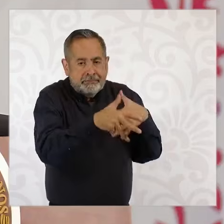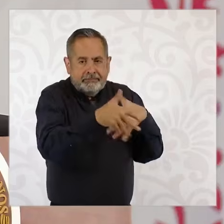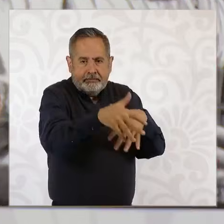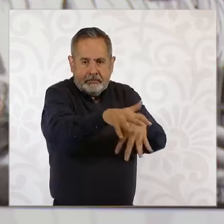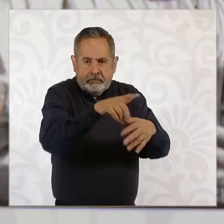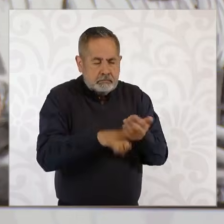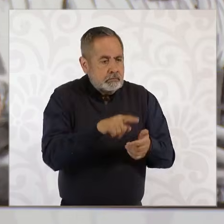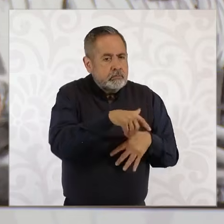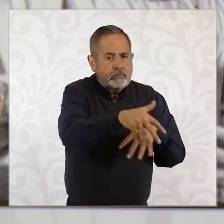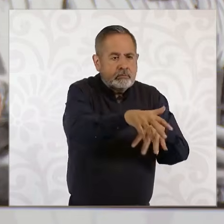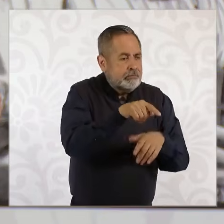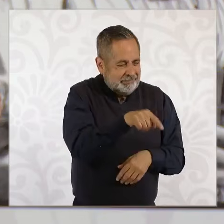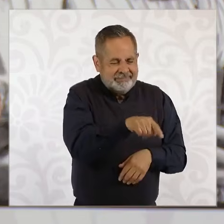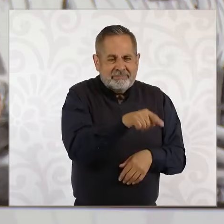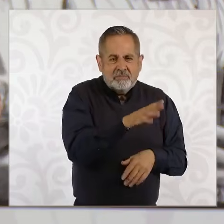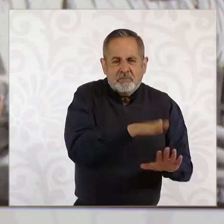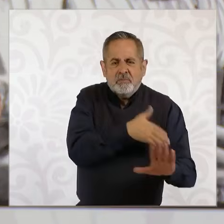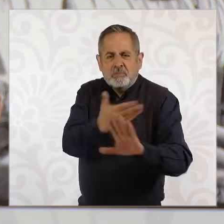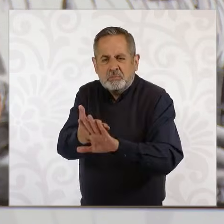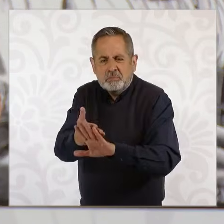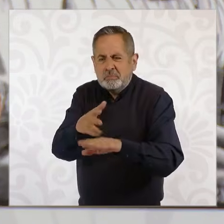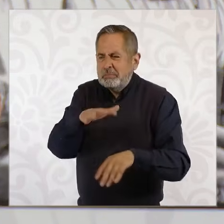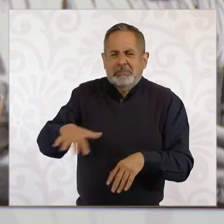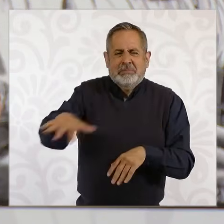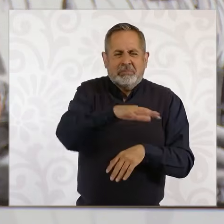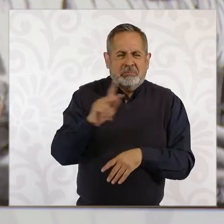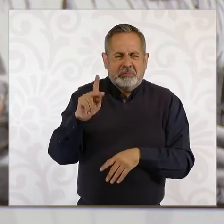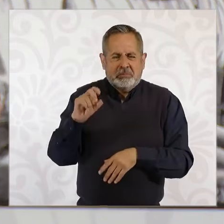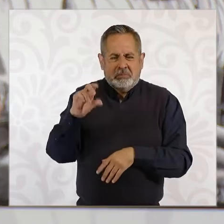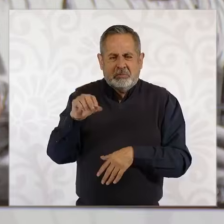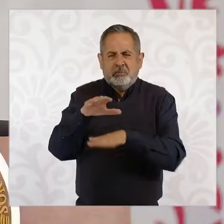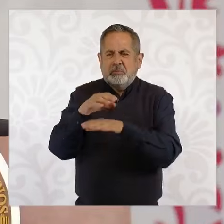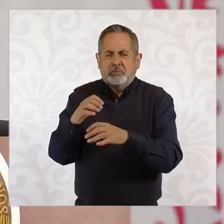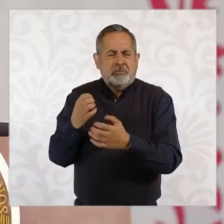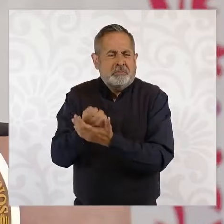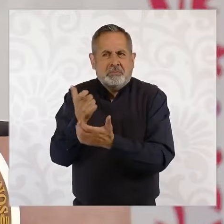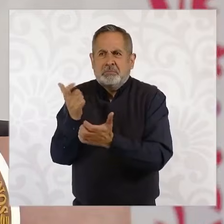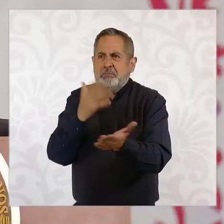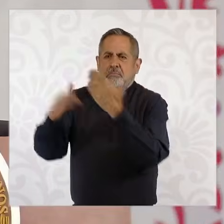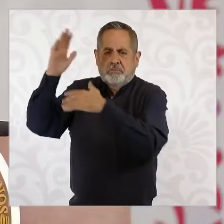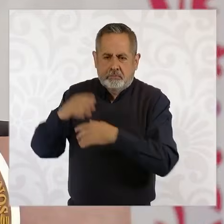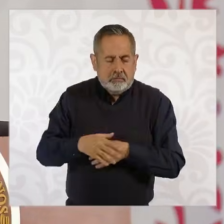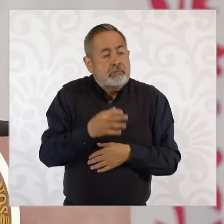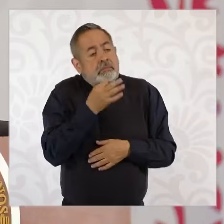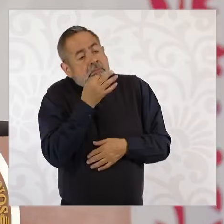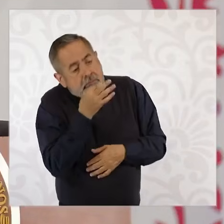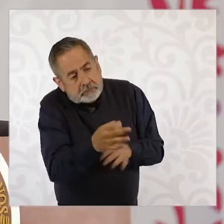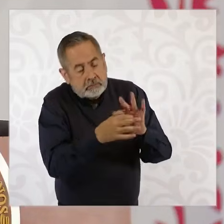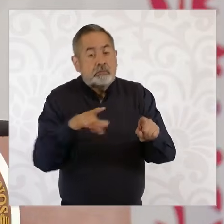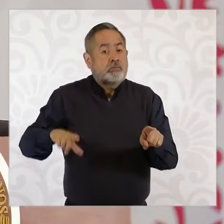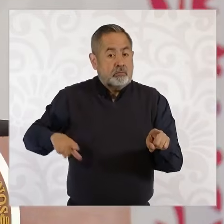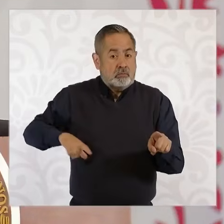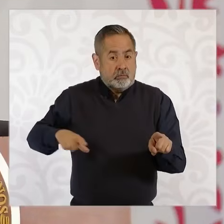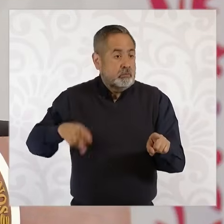que se manifiestan en contra de el polo de economía circular que se va a hacer ahí. Se les dijo, se les informó por parte del